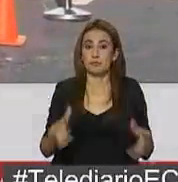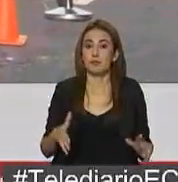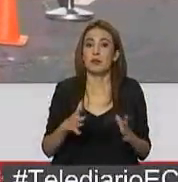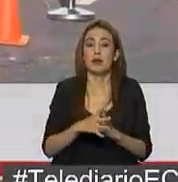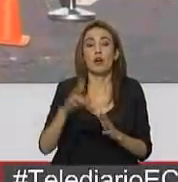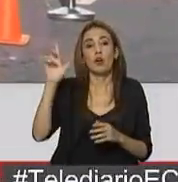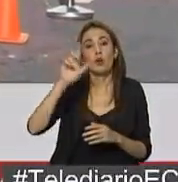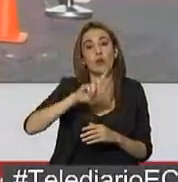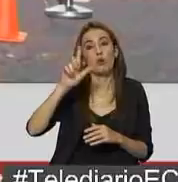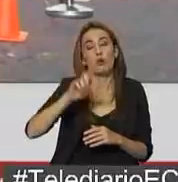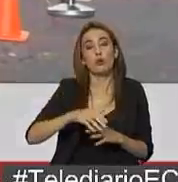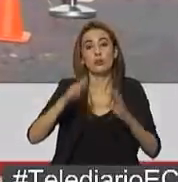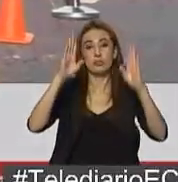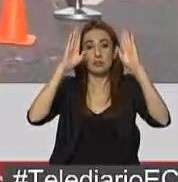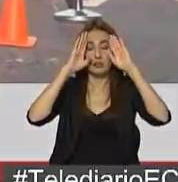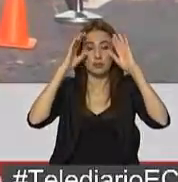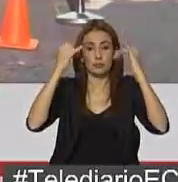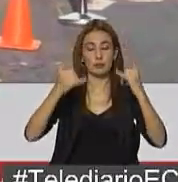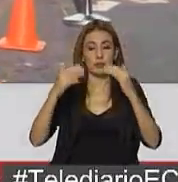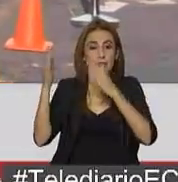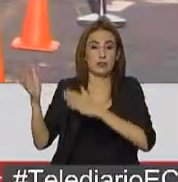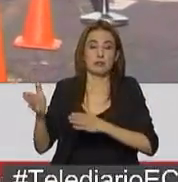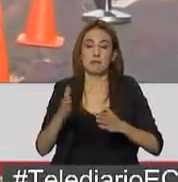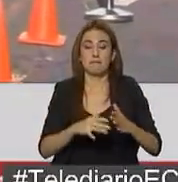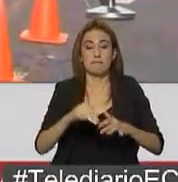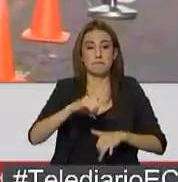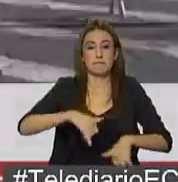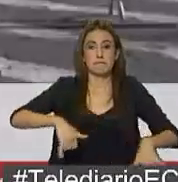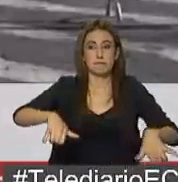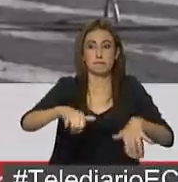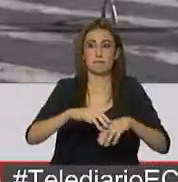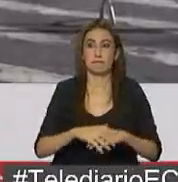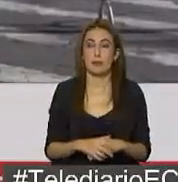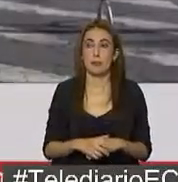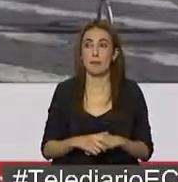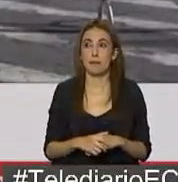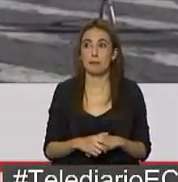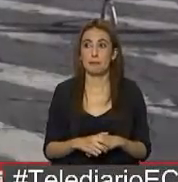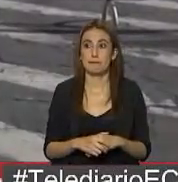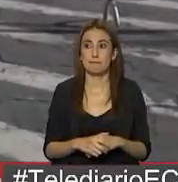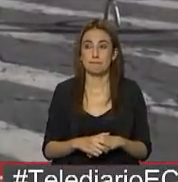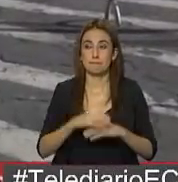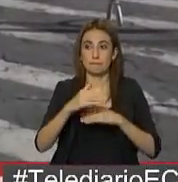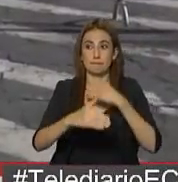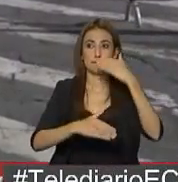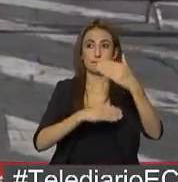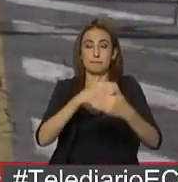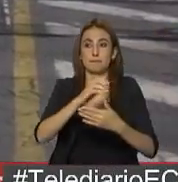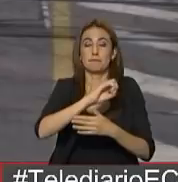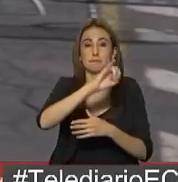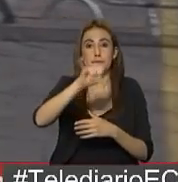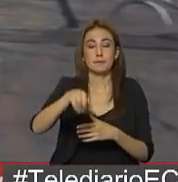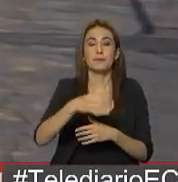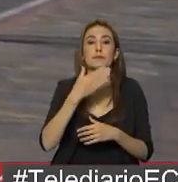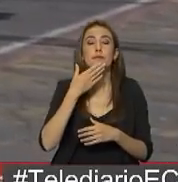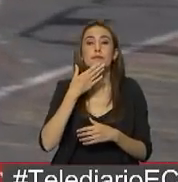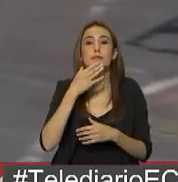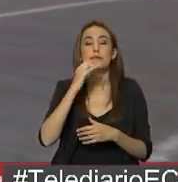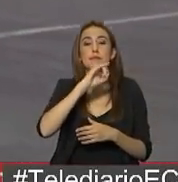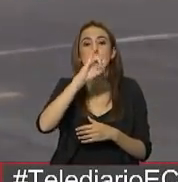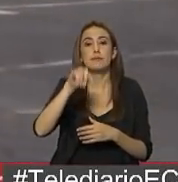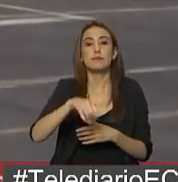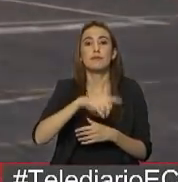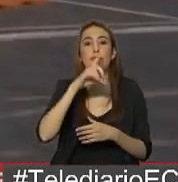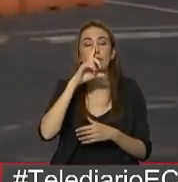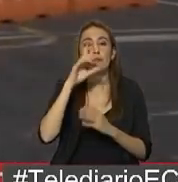lunes estemos pendientes de ver qué nos dicen en las noticias. En el mes de julio deben ser matriculados los carros con placas terminadas